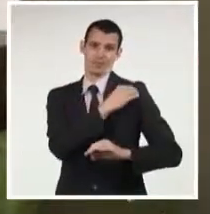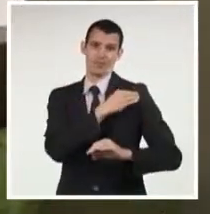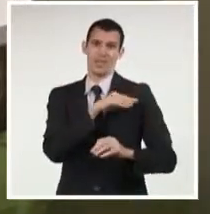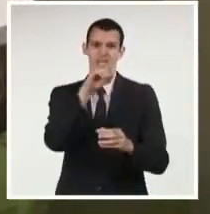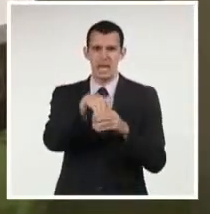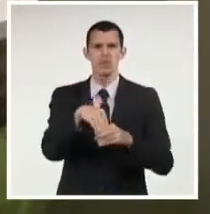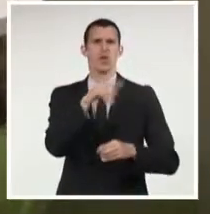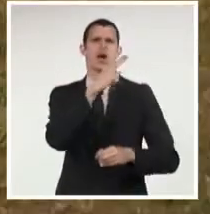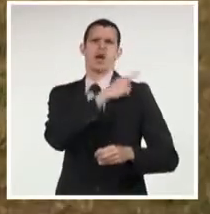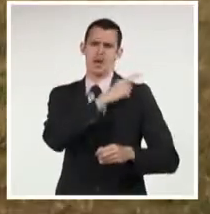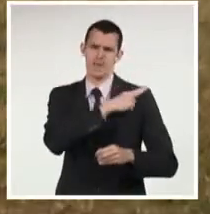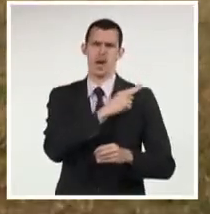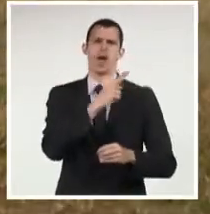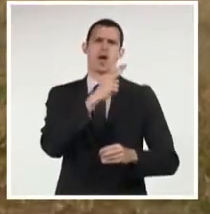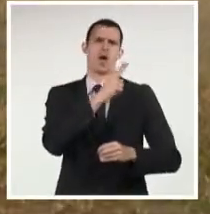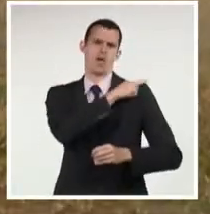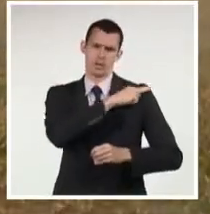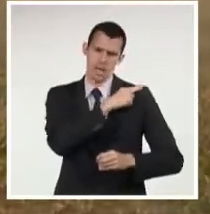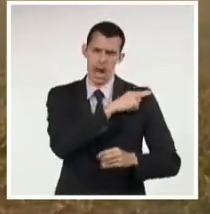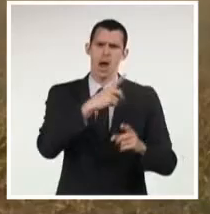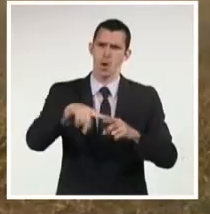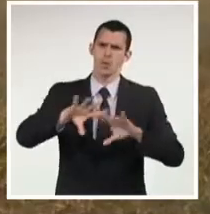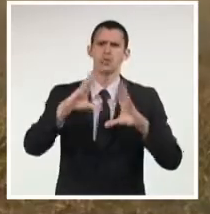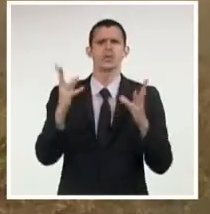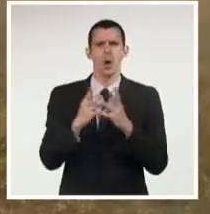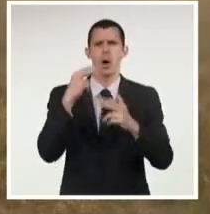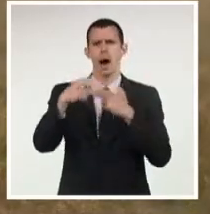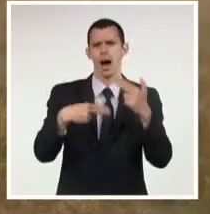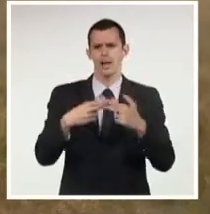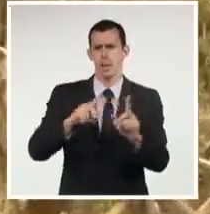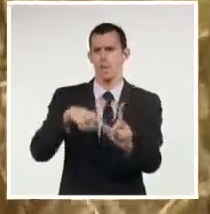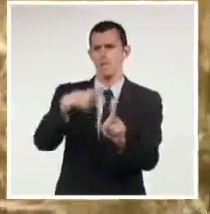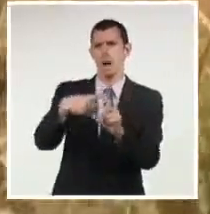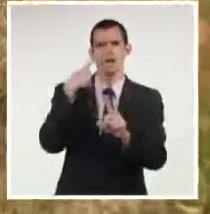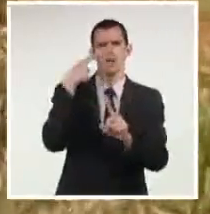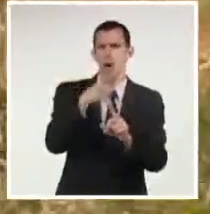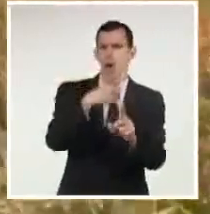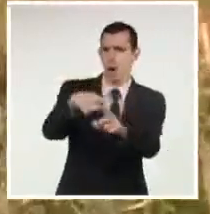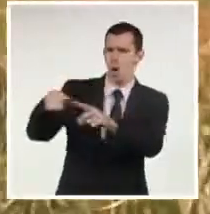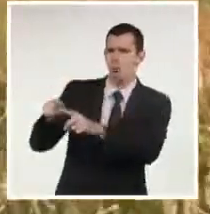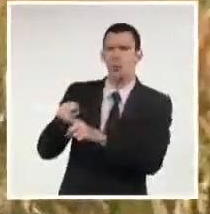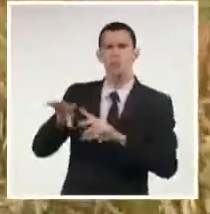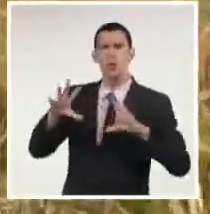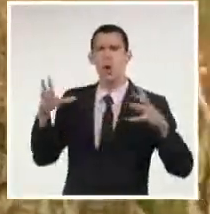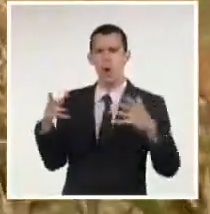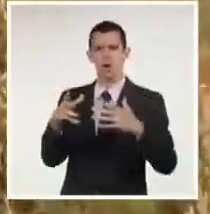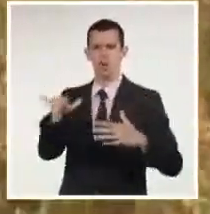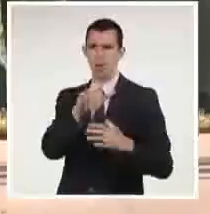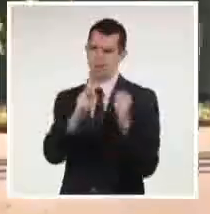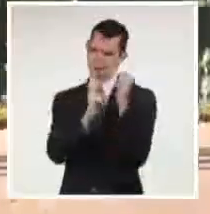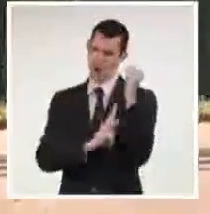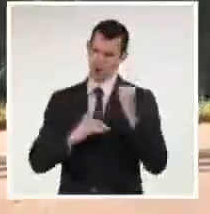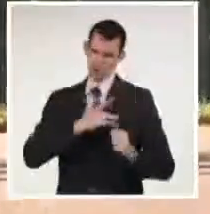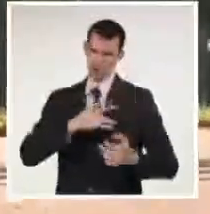sino también forma a revolucionarios con valores morales y patrios.